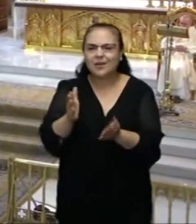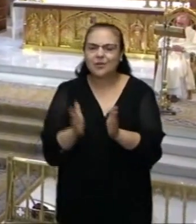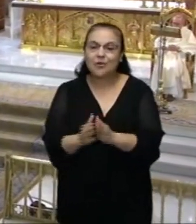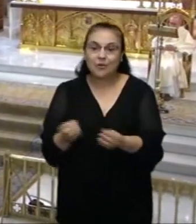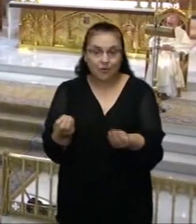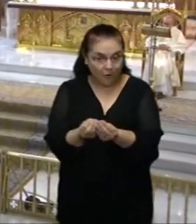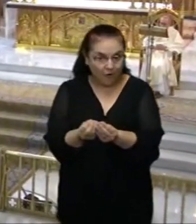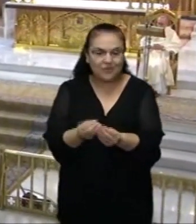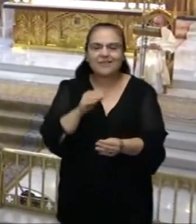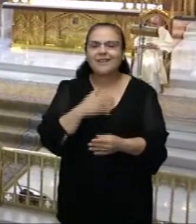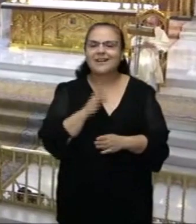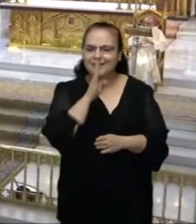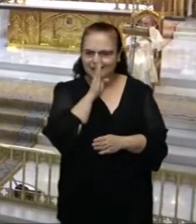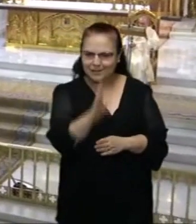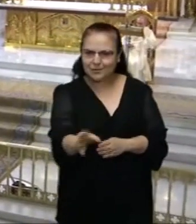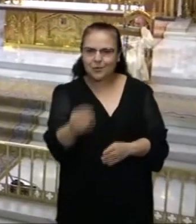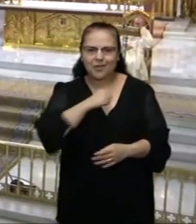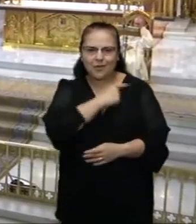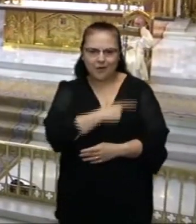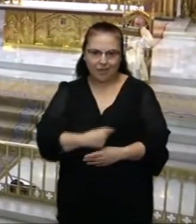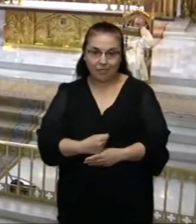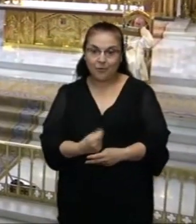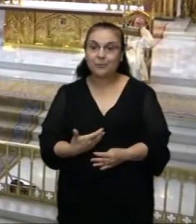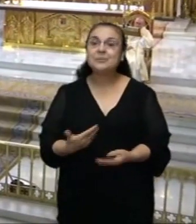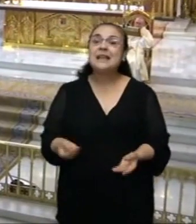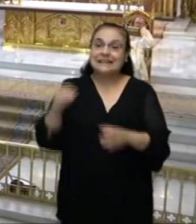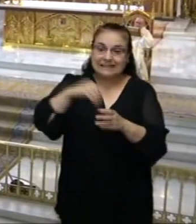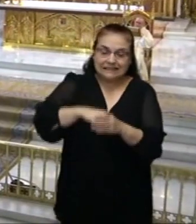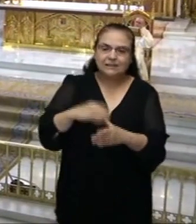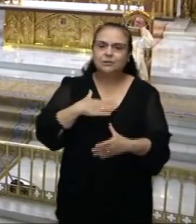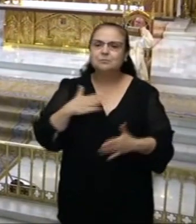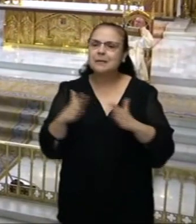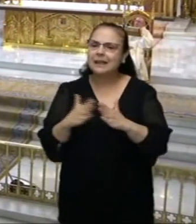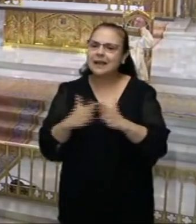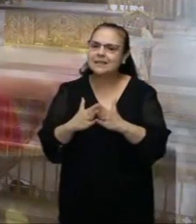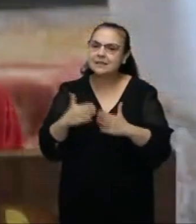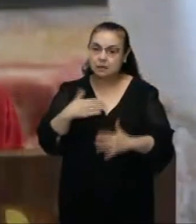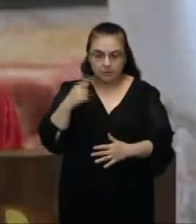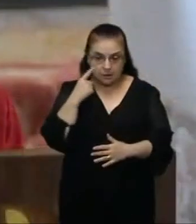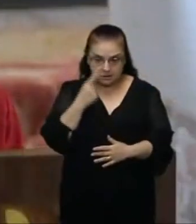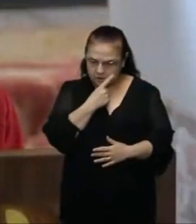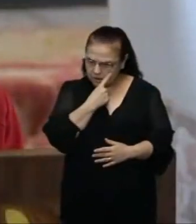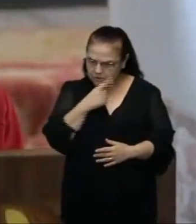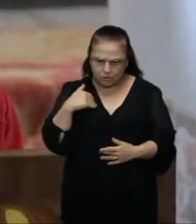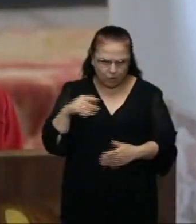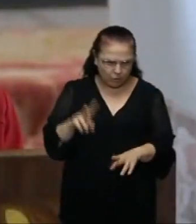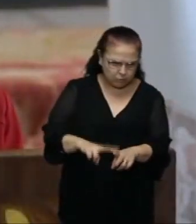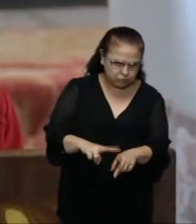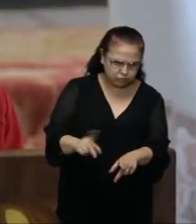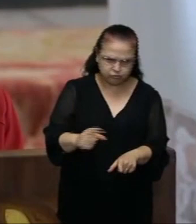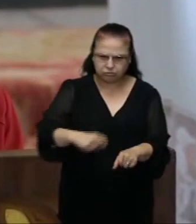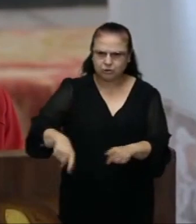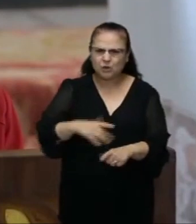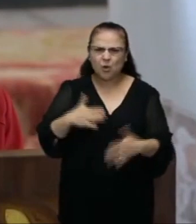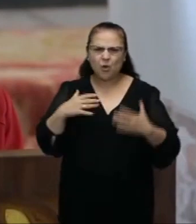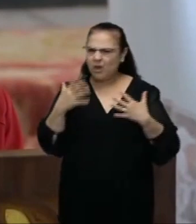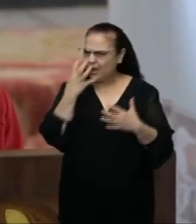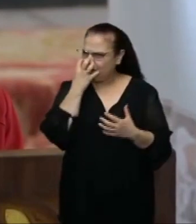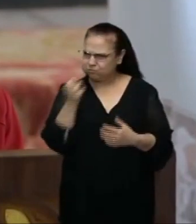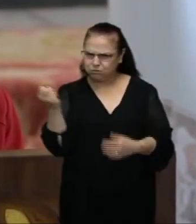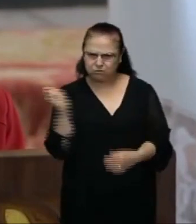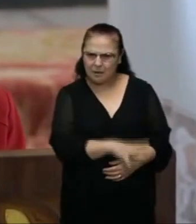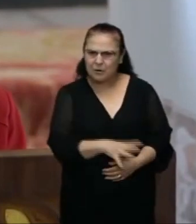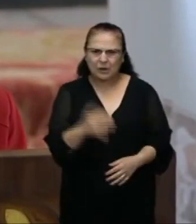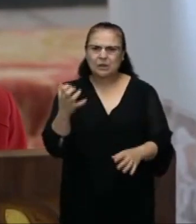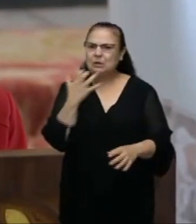Andaré con rectitud de corazón. Andaré con rectitud de corazón dentro de mi casa. No pondré mis ojos en intenciones viles. Aborrezco al que obra